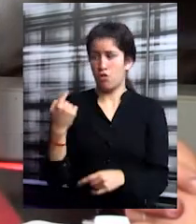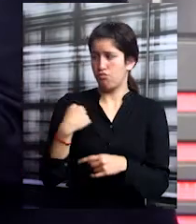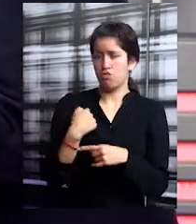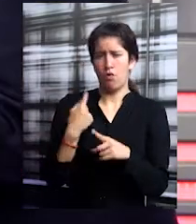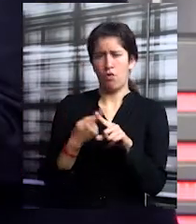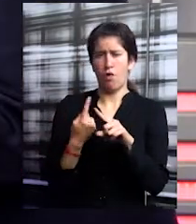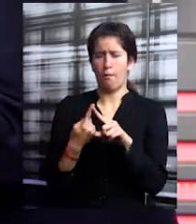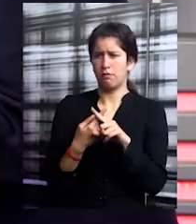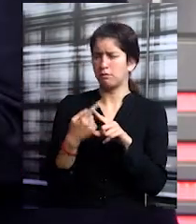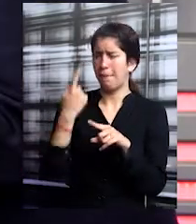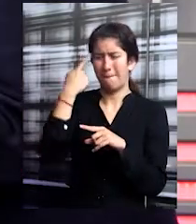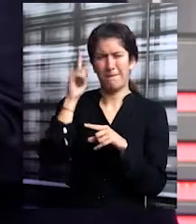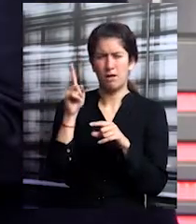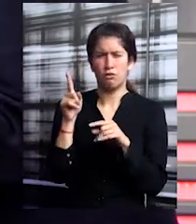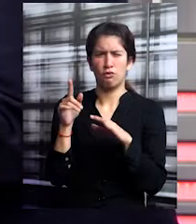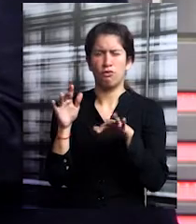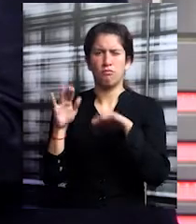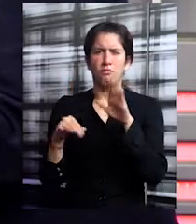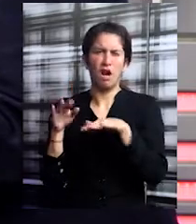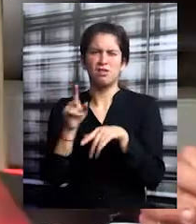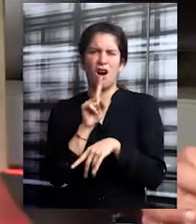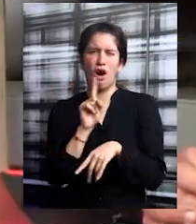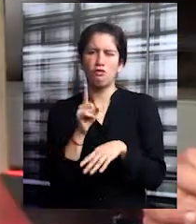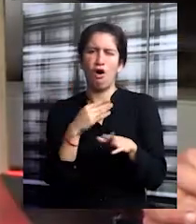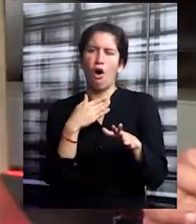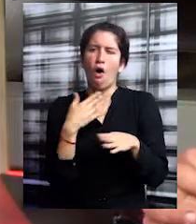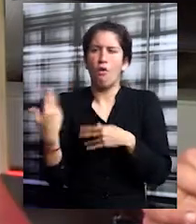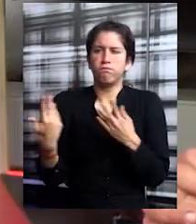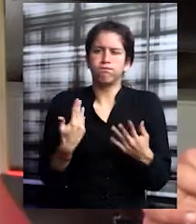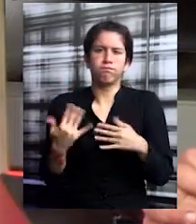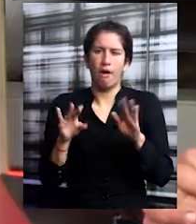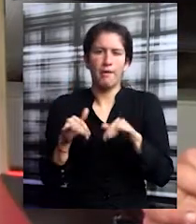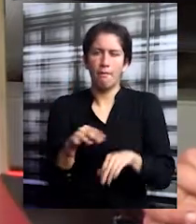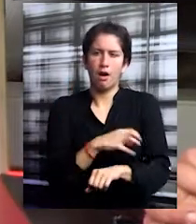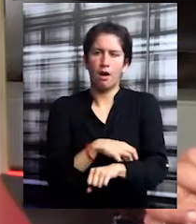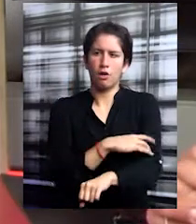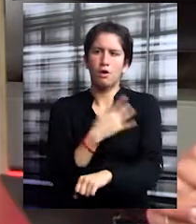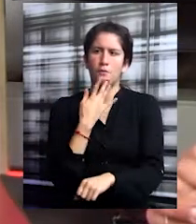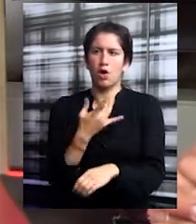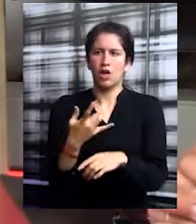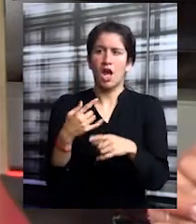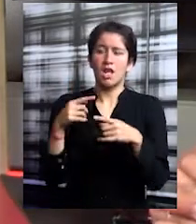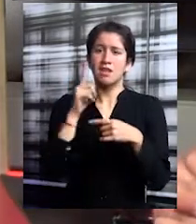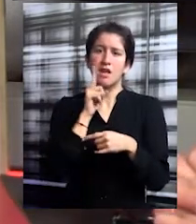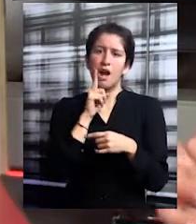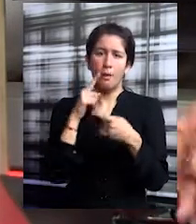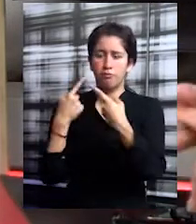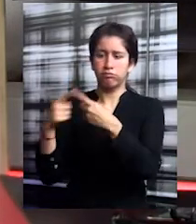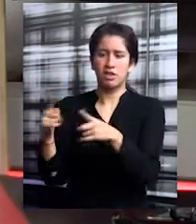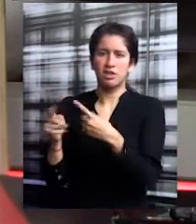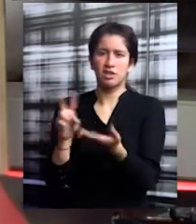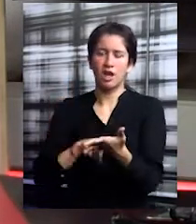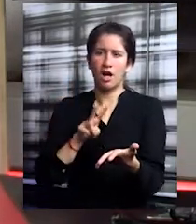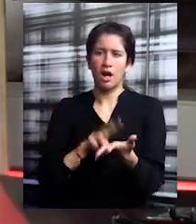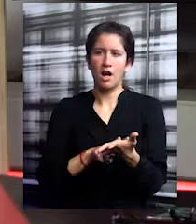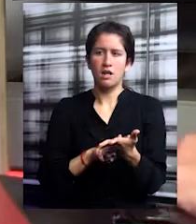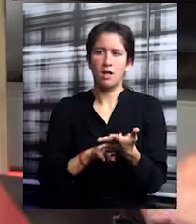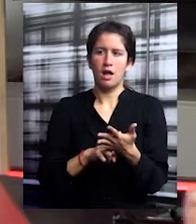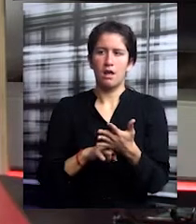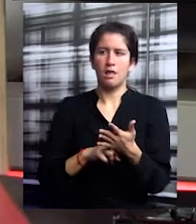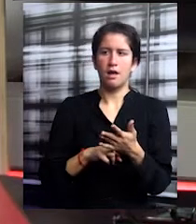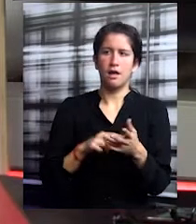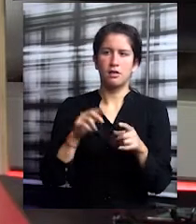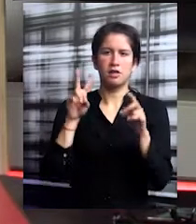conversábamos con alguien y pareciera que no lo fuéramos, porque definitivamente tenemos realidades tan distintas, no solo en términos de distancia, sino que